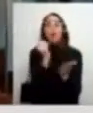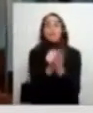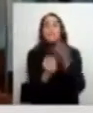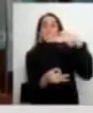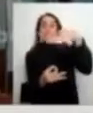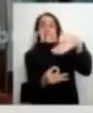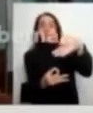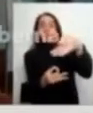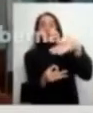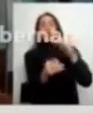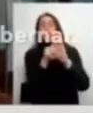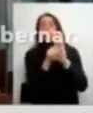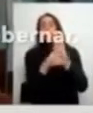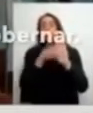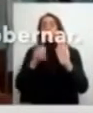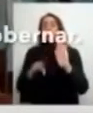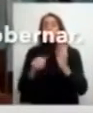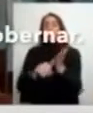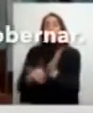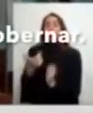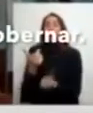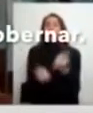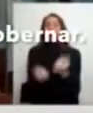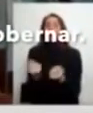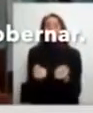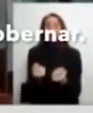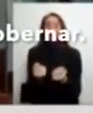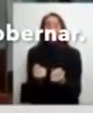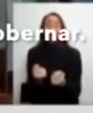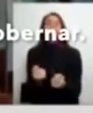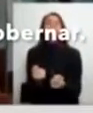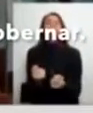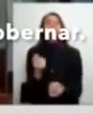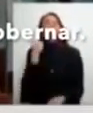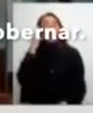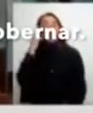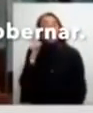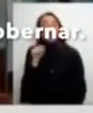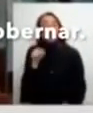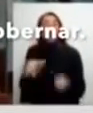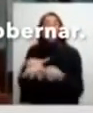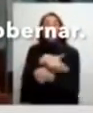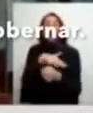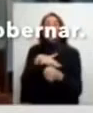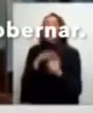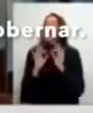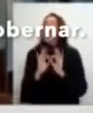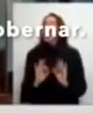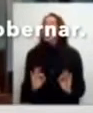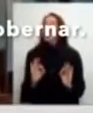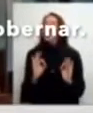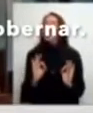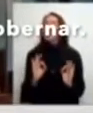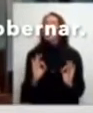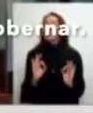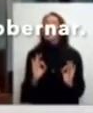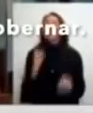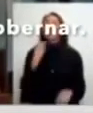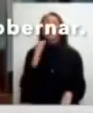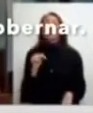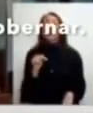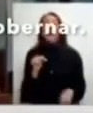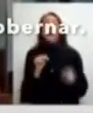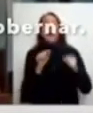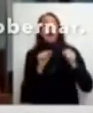pero quiero decir que esto se da en un contexto muy especial porque estamos reduciendo los requisitos no